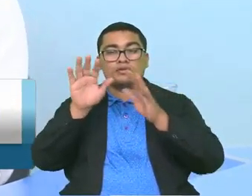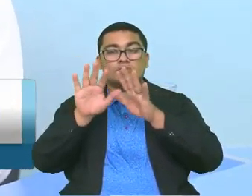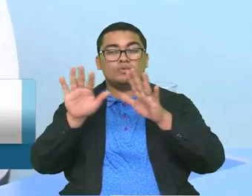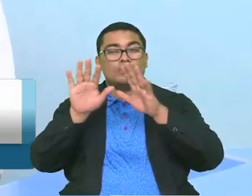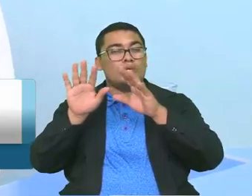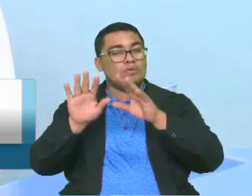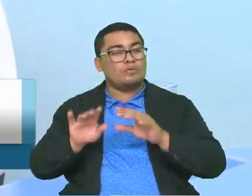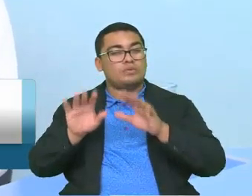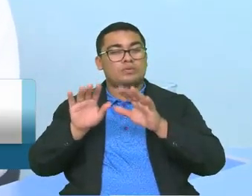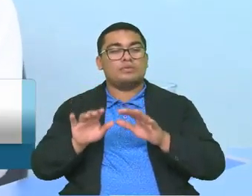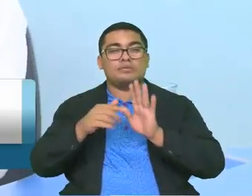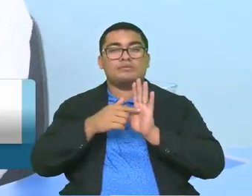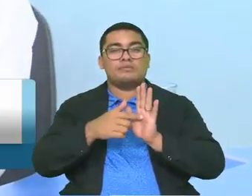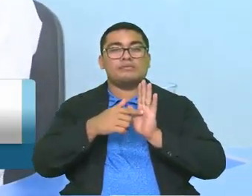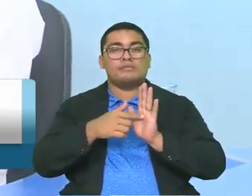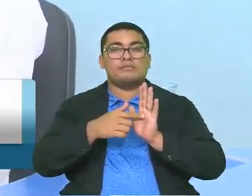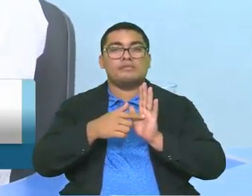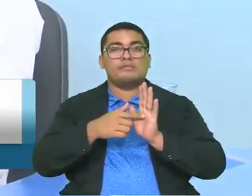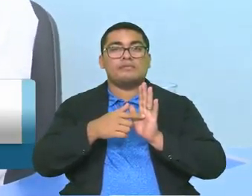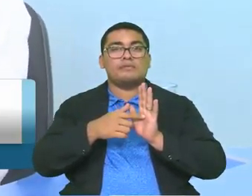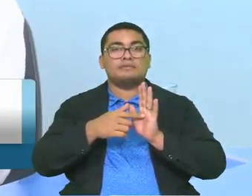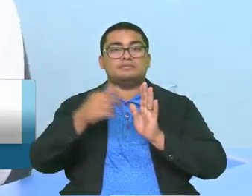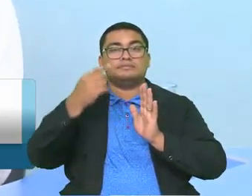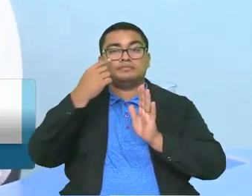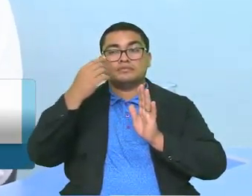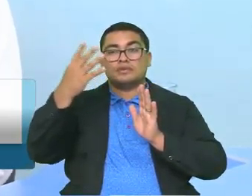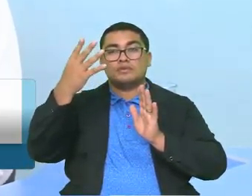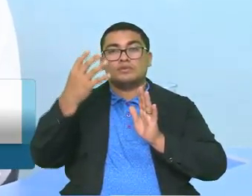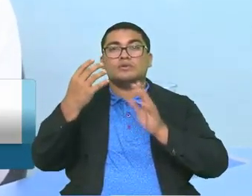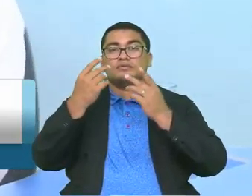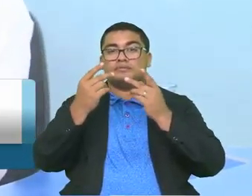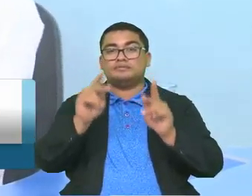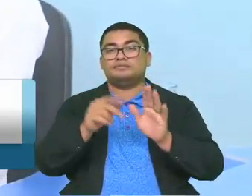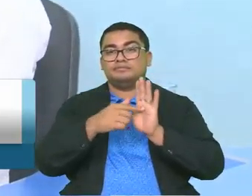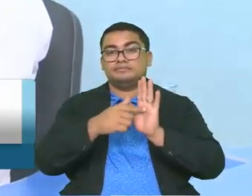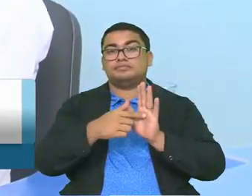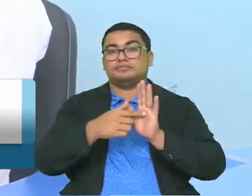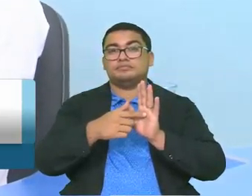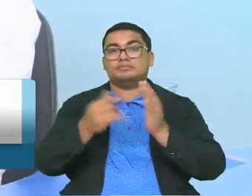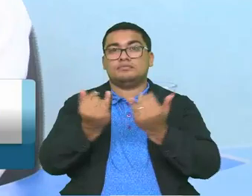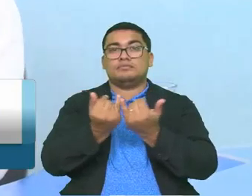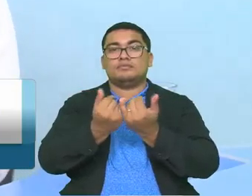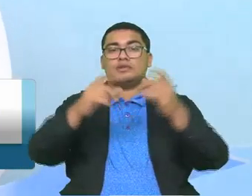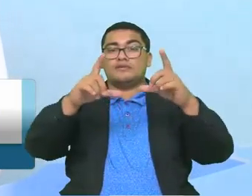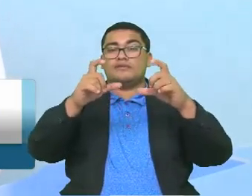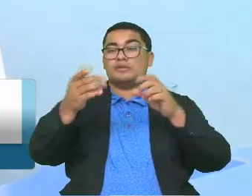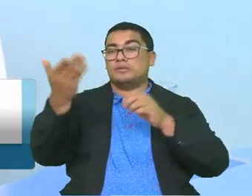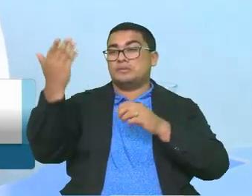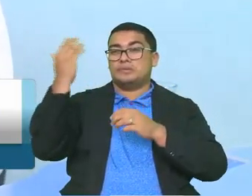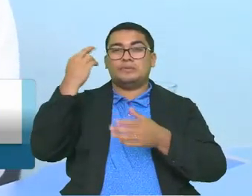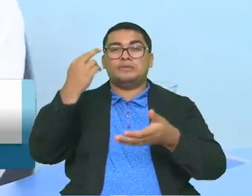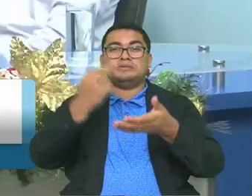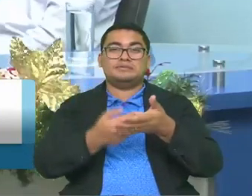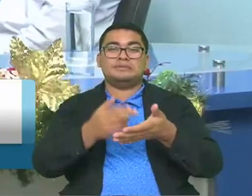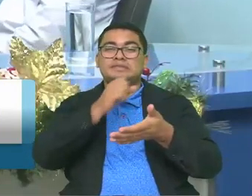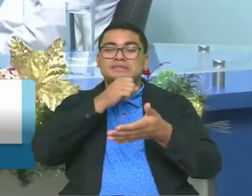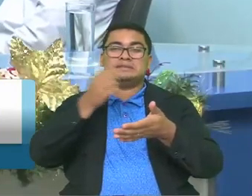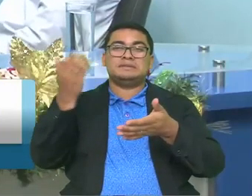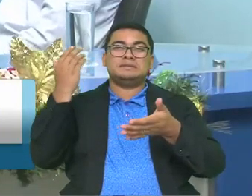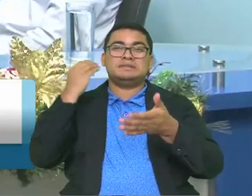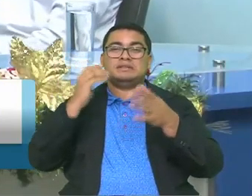de la agudeza visual. Es decir, la visión se baja. Se empieza a ver un poquito más turbio, más tenue. Como que estuviéramos viendo con una luz